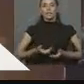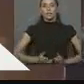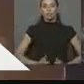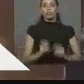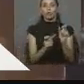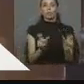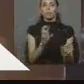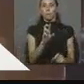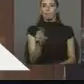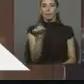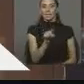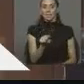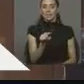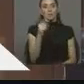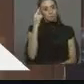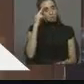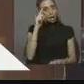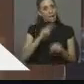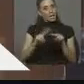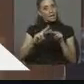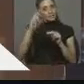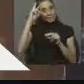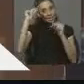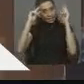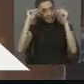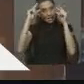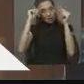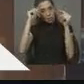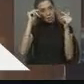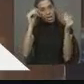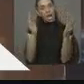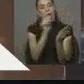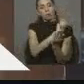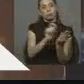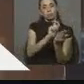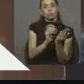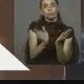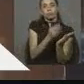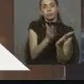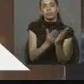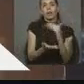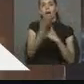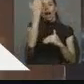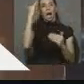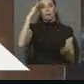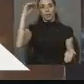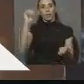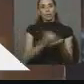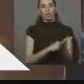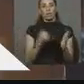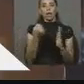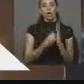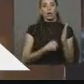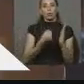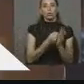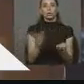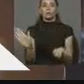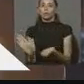socialistas para producir ideas en la época de la dictadura y de las luchas por